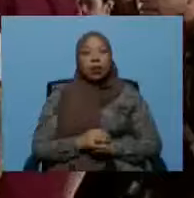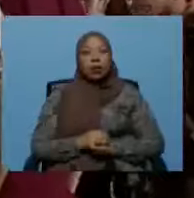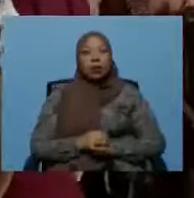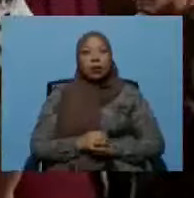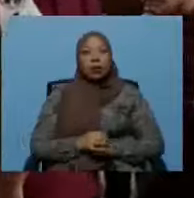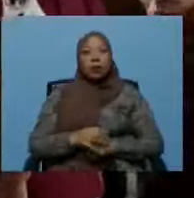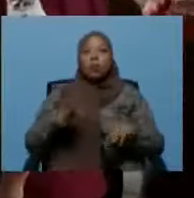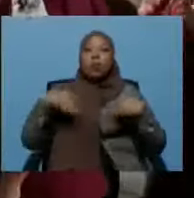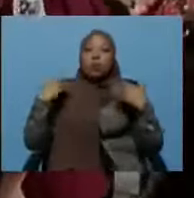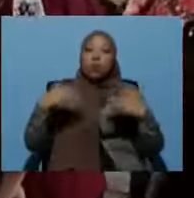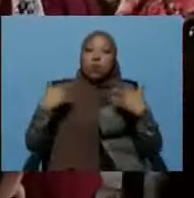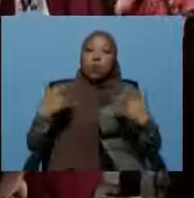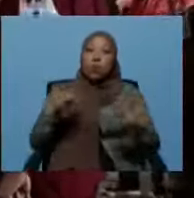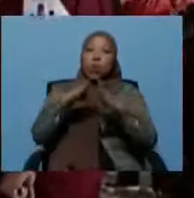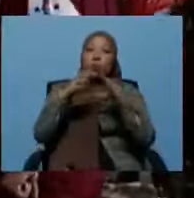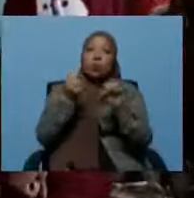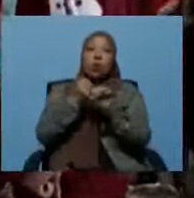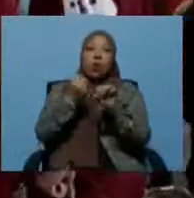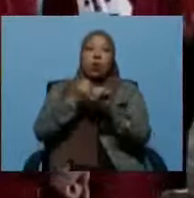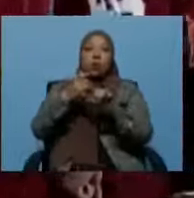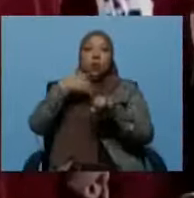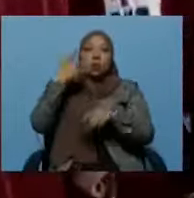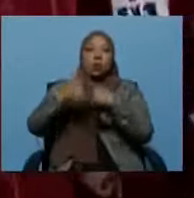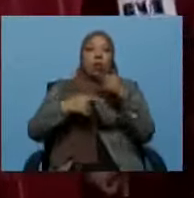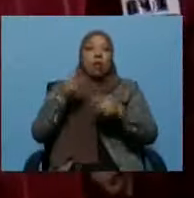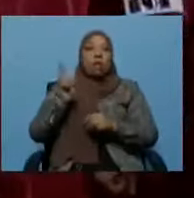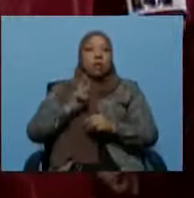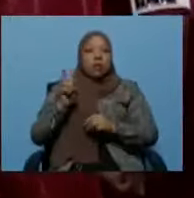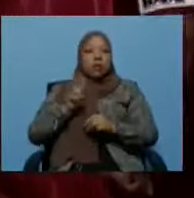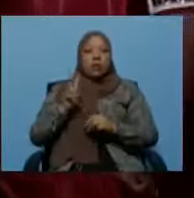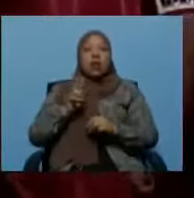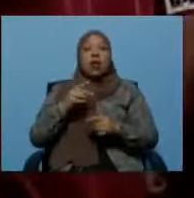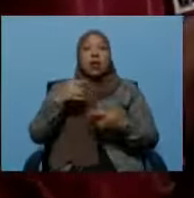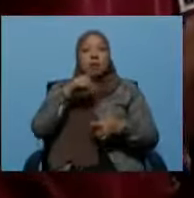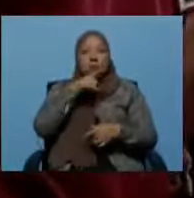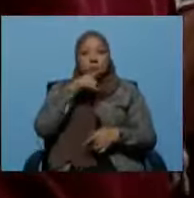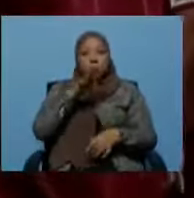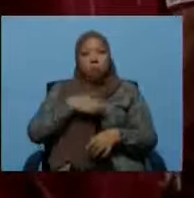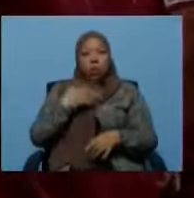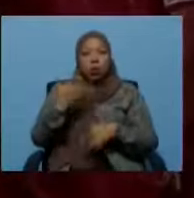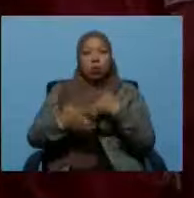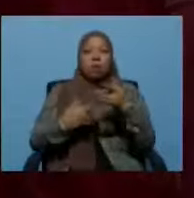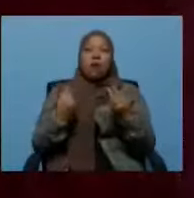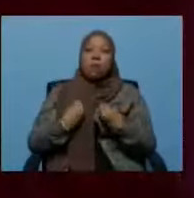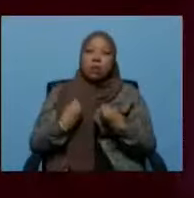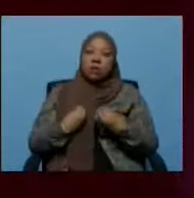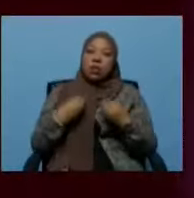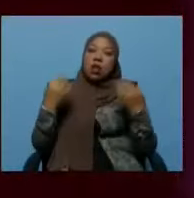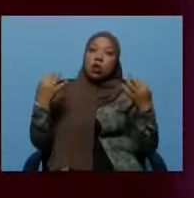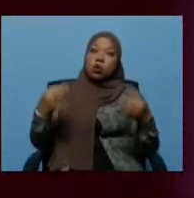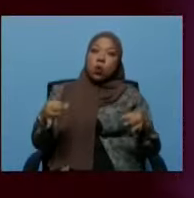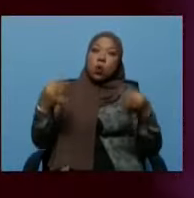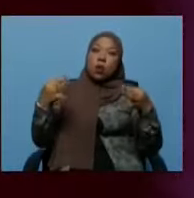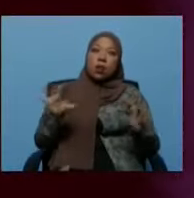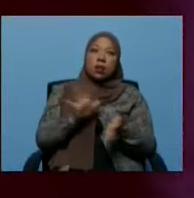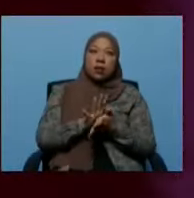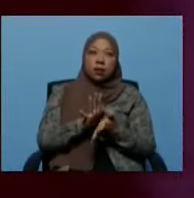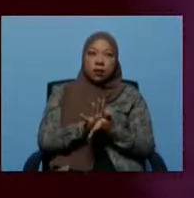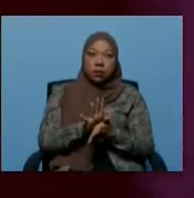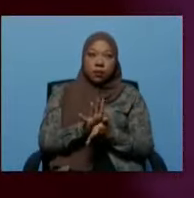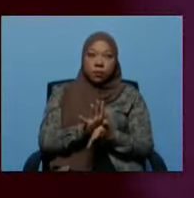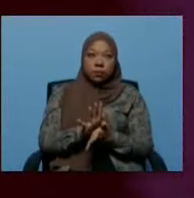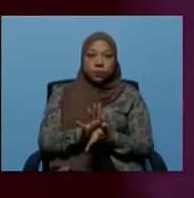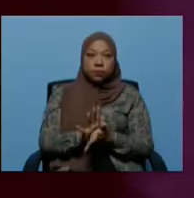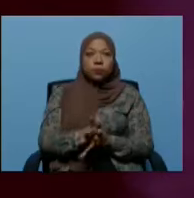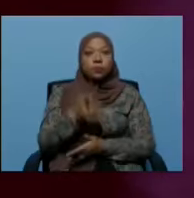está haciendo todo lo posible para que los venezolanos y venezolanas puedan vivir en normalidad, en tranquilidad.